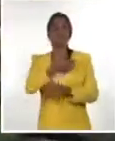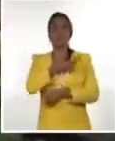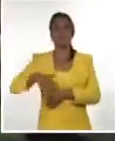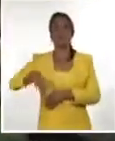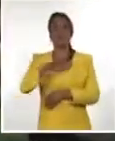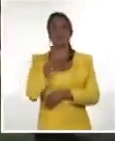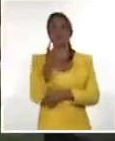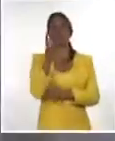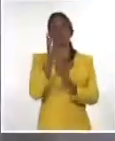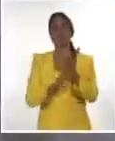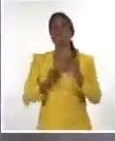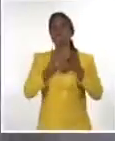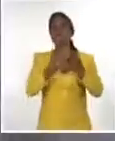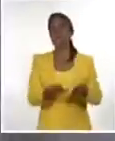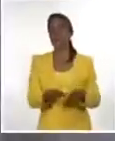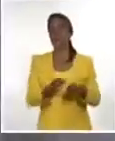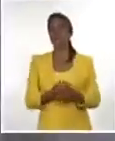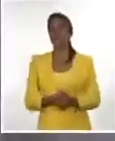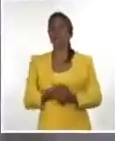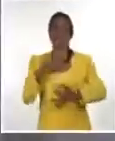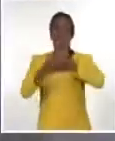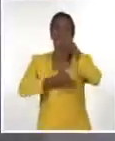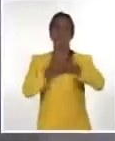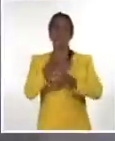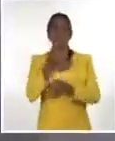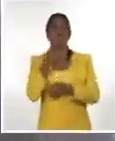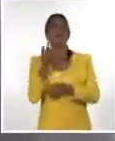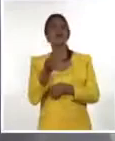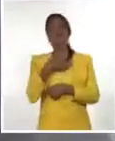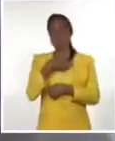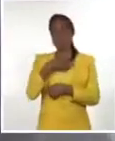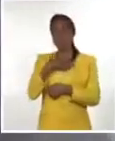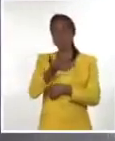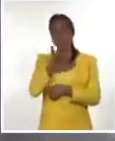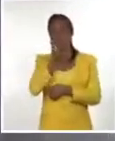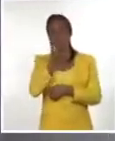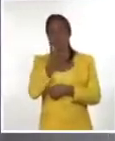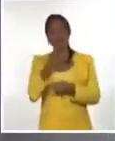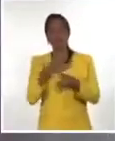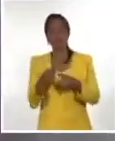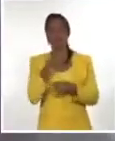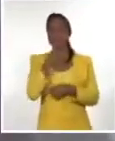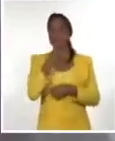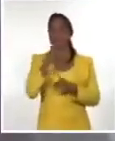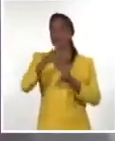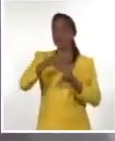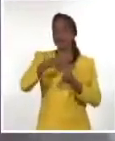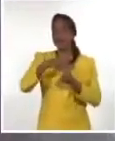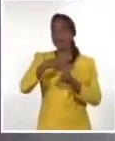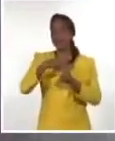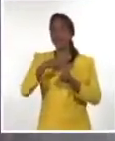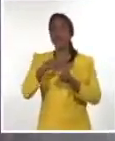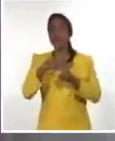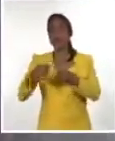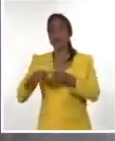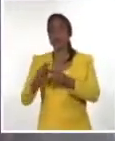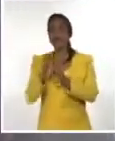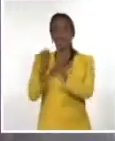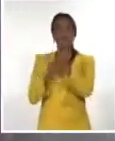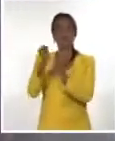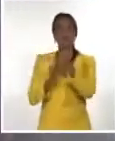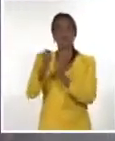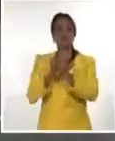durante 2 meses y medio. Hemos tenido otras afectaciones, como han sido asistencia técnica, tanto al equipo compresor como a la